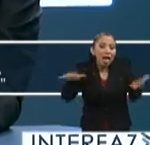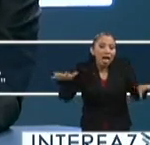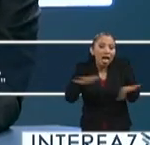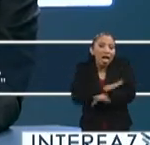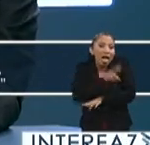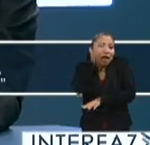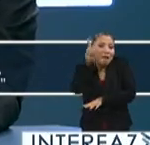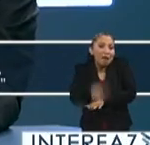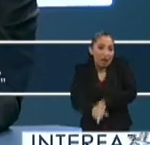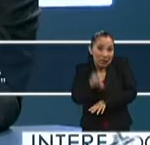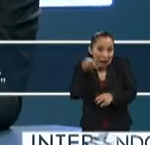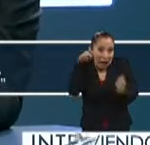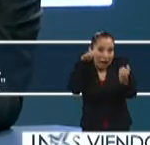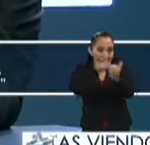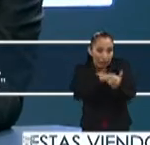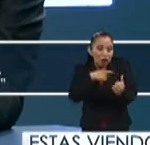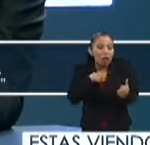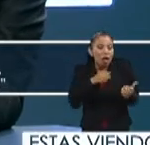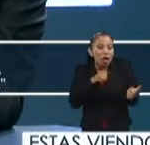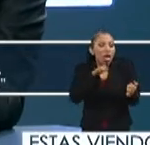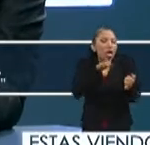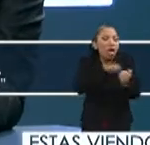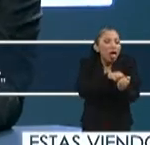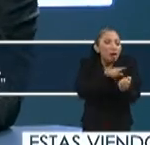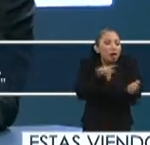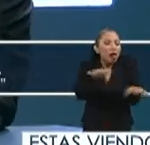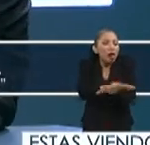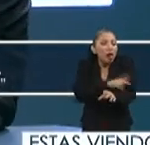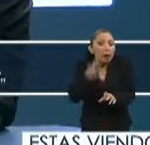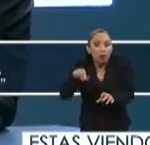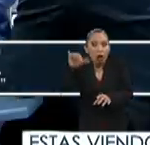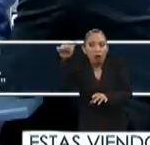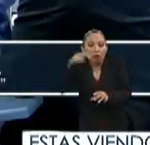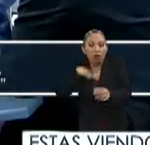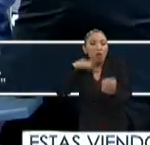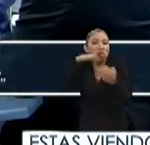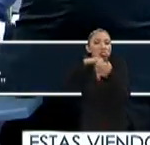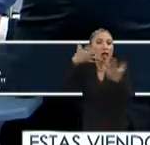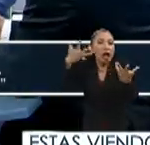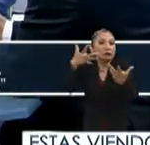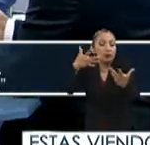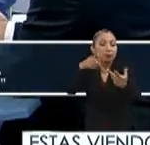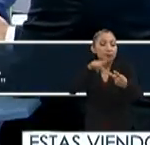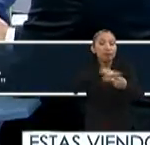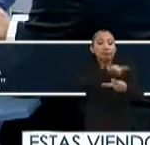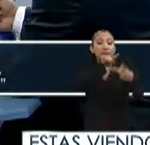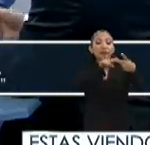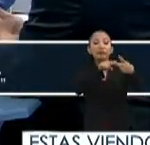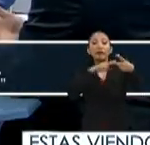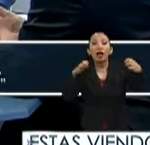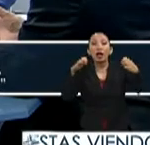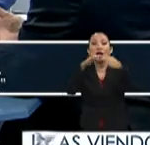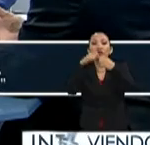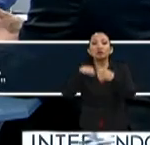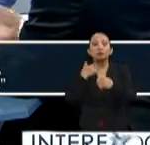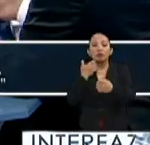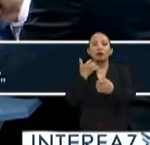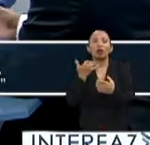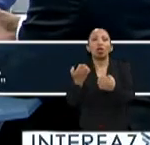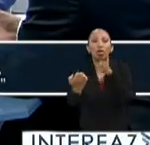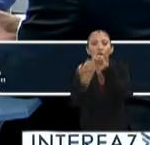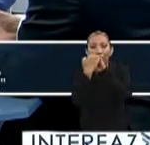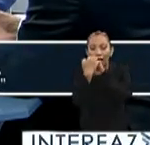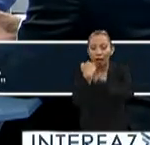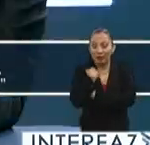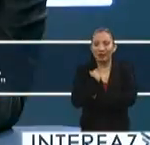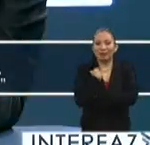la realidad. Ese es un engaño del que somos objeto, por ejemplo, o del que otras personas son objeto. Pero también está el engaño en el que caemos, que